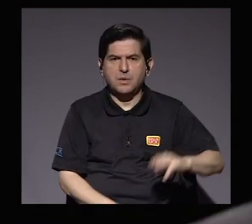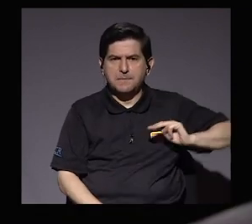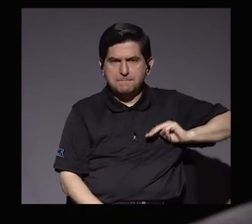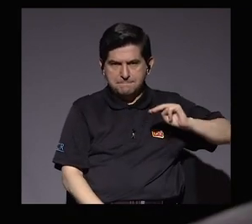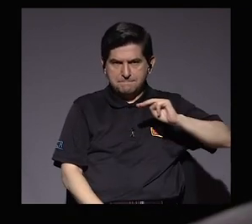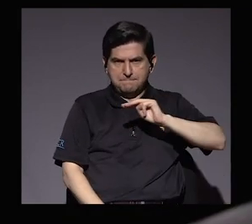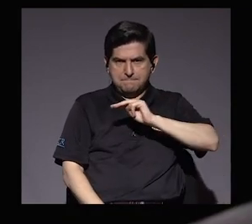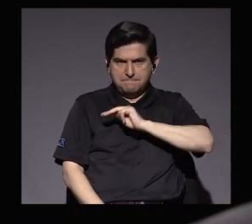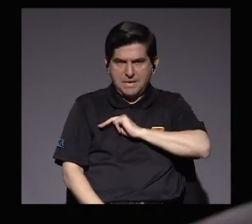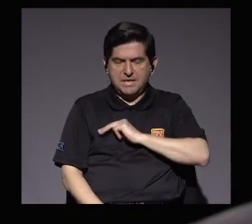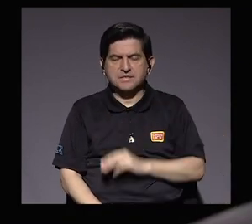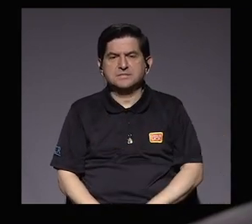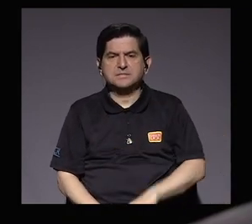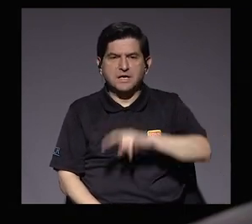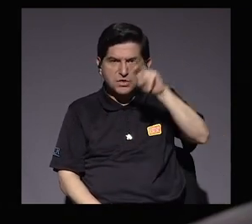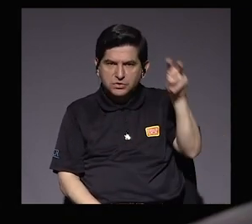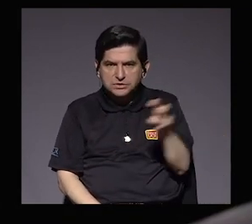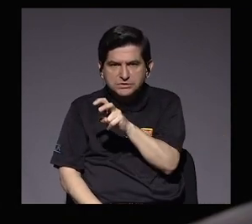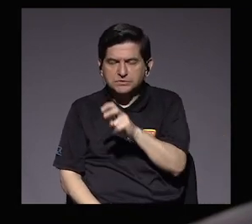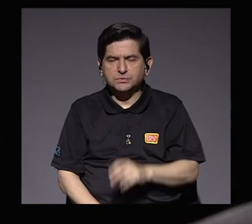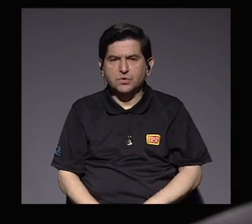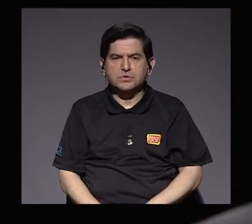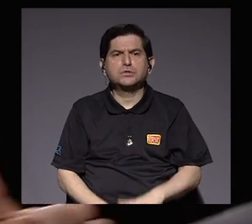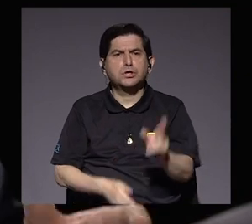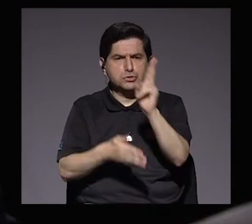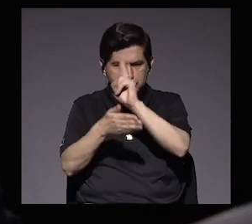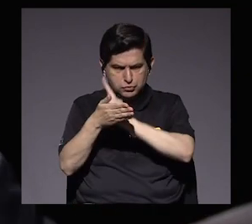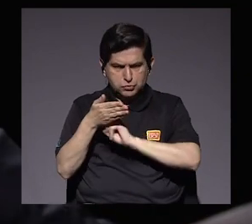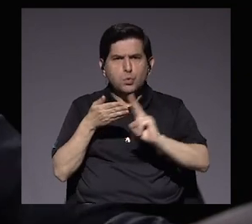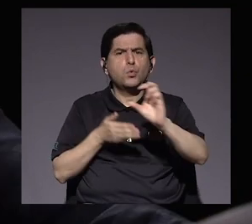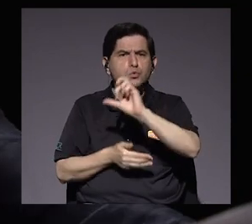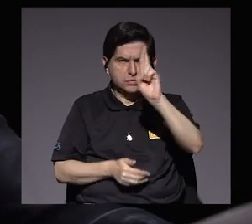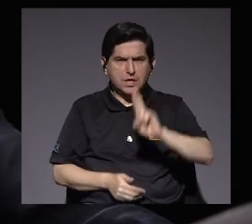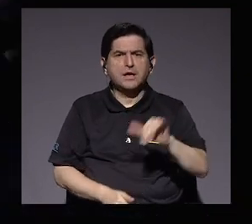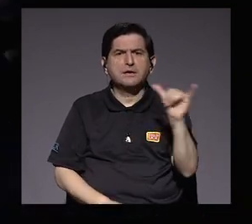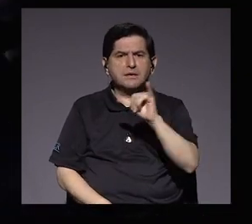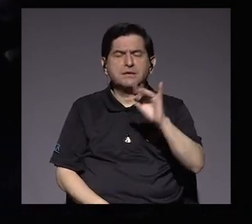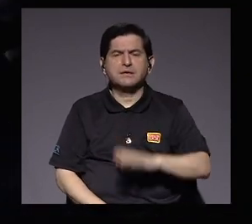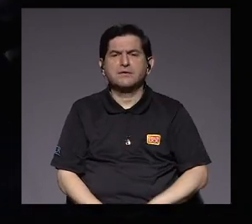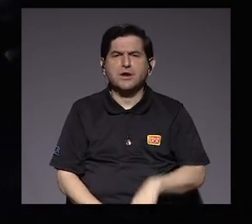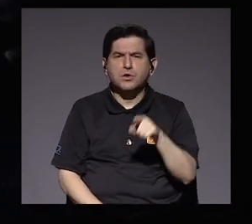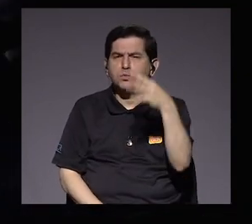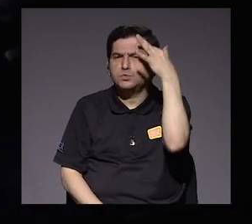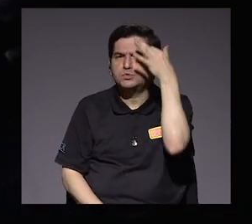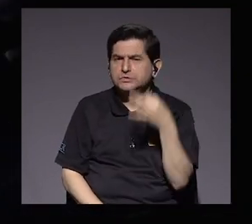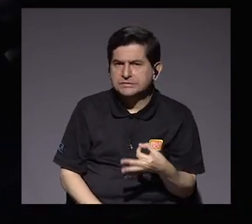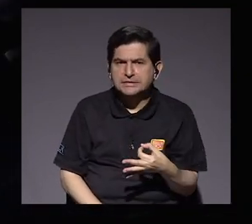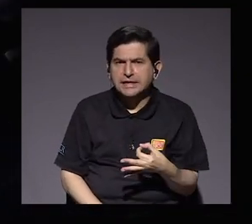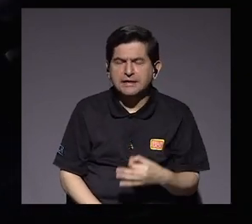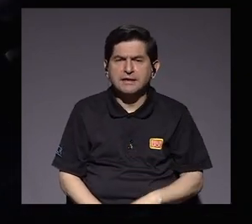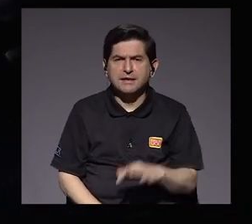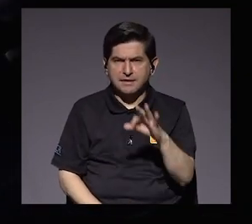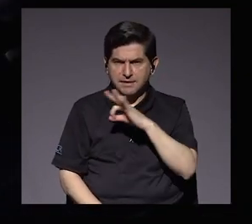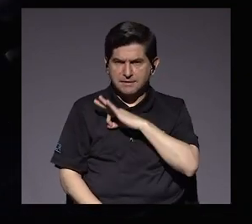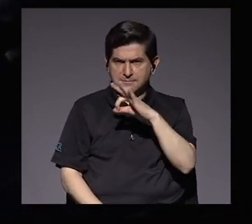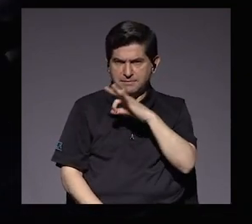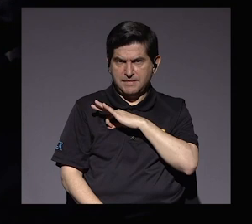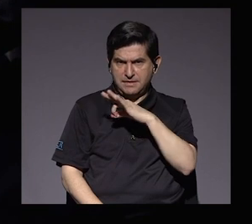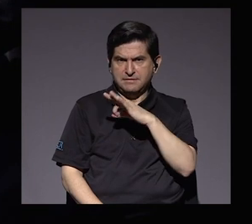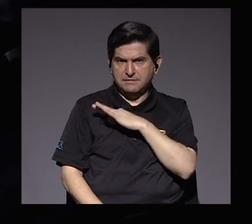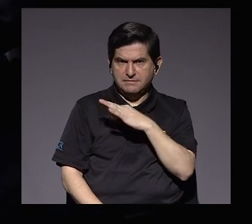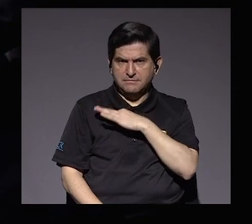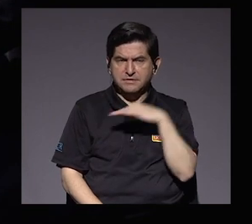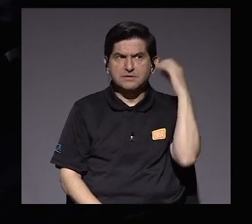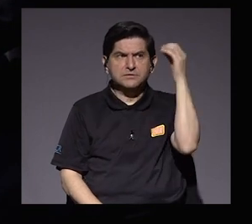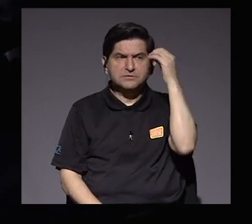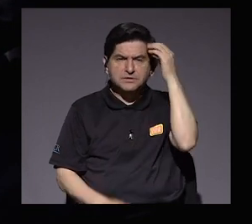el Ministerio de Obras Públicas y Transportes, inclusive la Universidad de Costa Rica. ¿Sí? ¿Cree usted que ha beneficiado